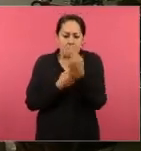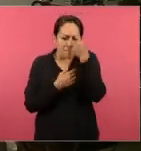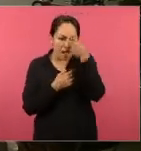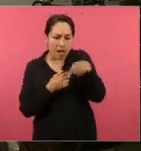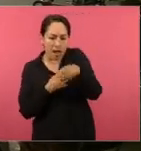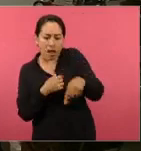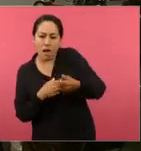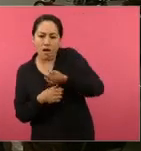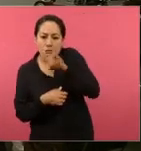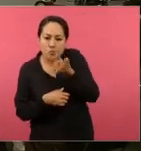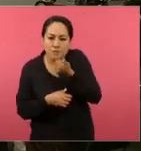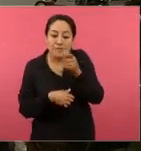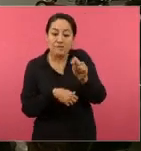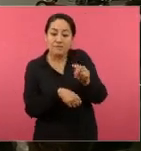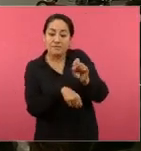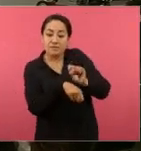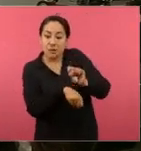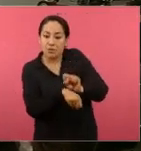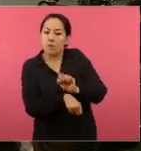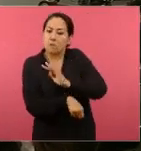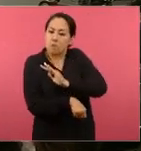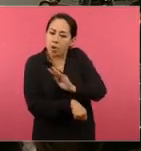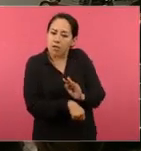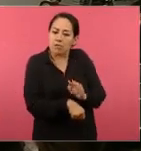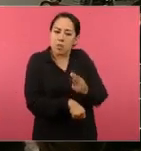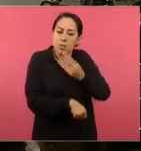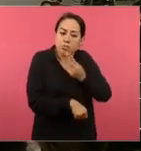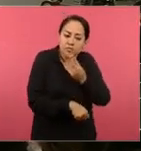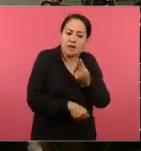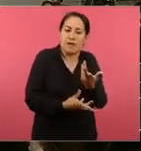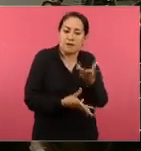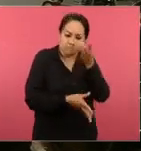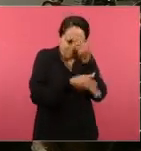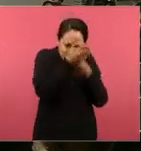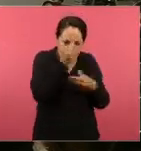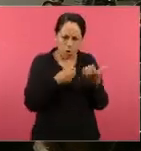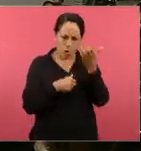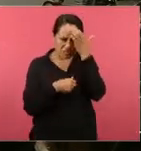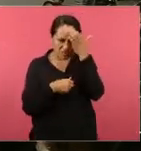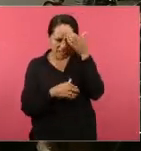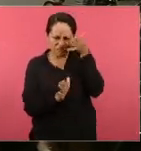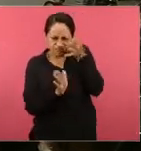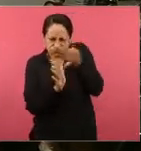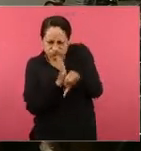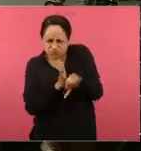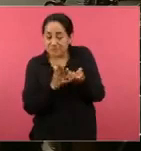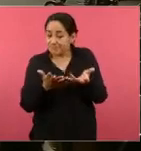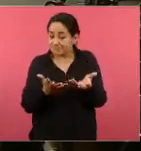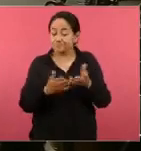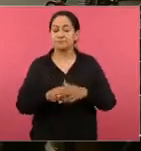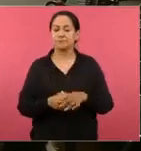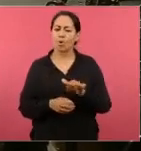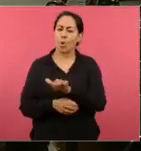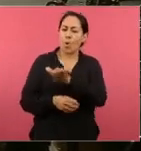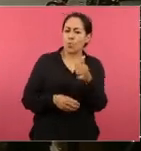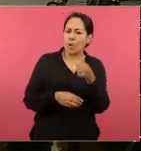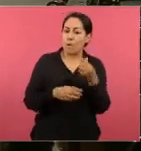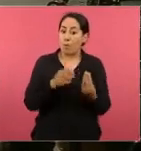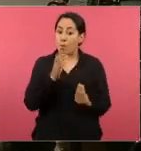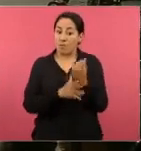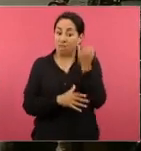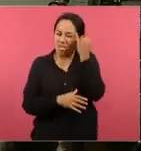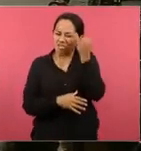ejerciten, dominen cierto contenido. El otro elemento que es clave y que es nuevo es una serie